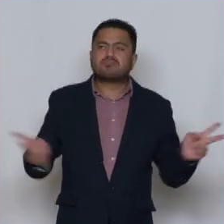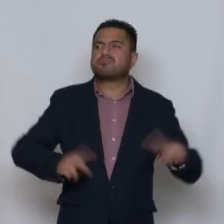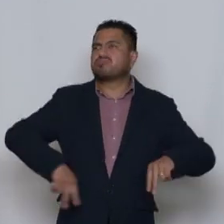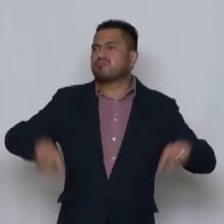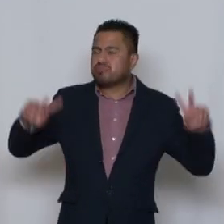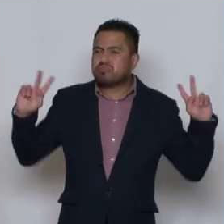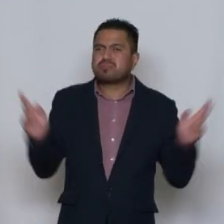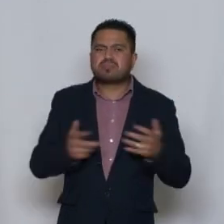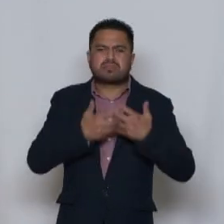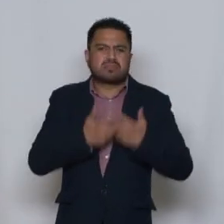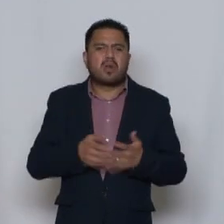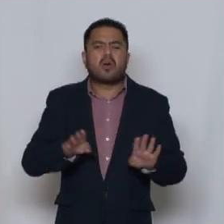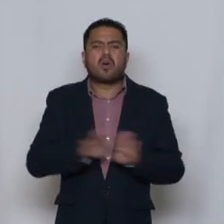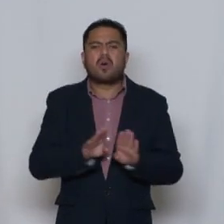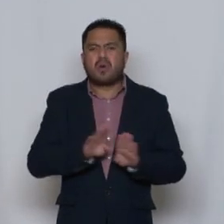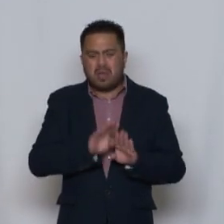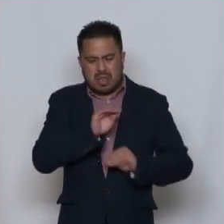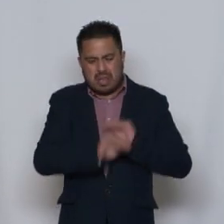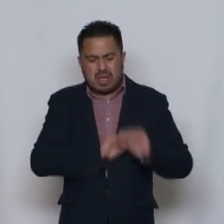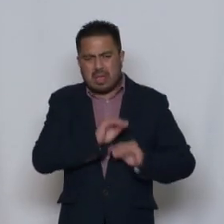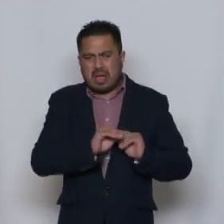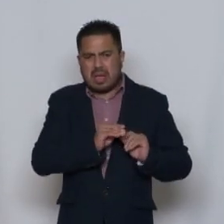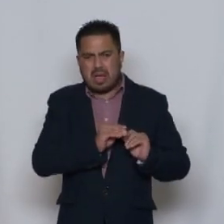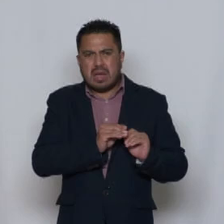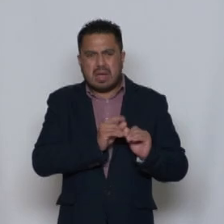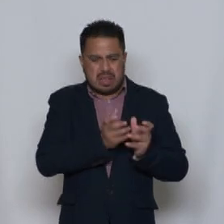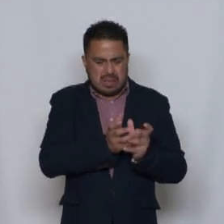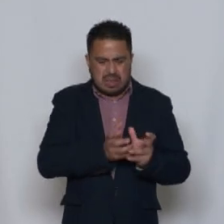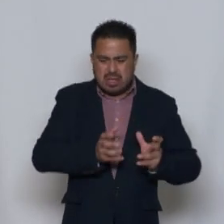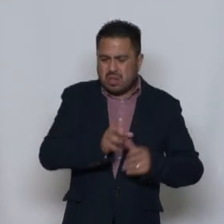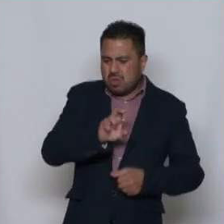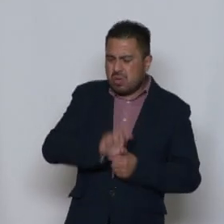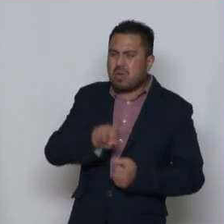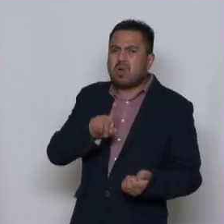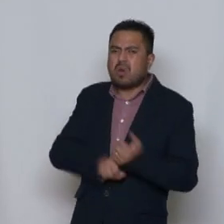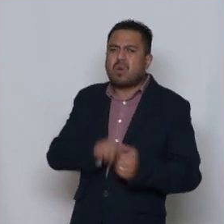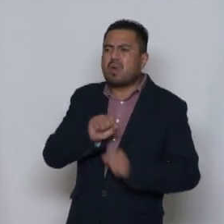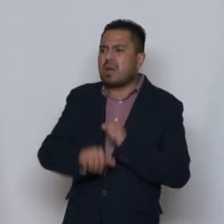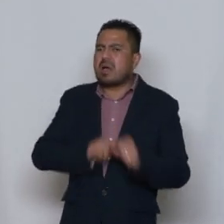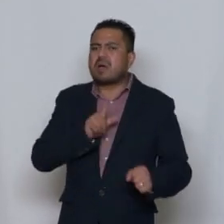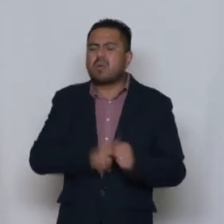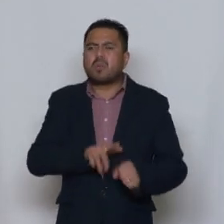reproducen? ¿Cómo anidan? ¿Dónde anidan? ¿Qué es siempre animal?